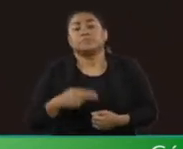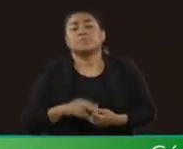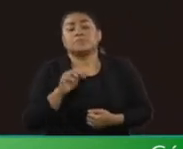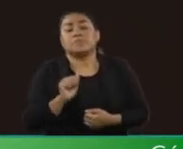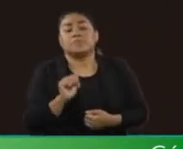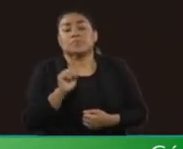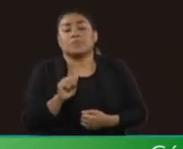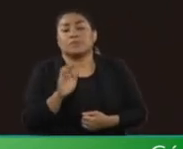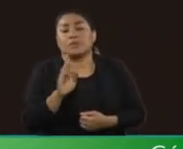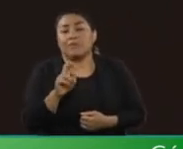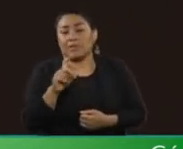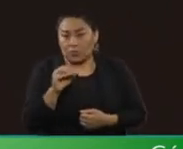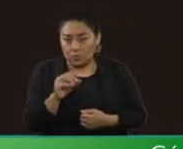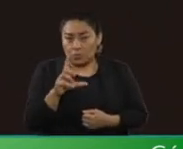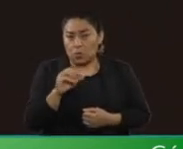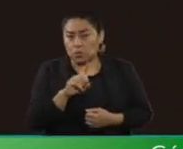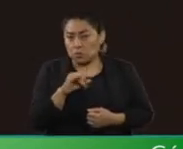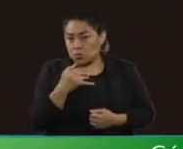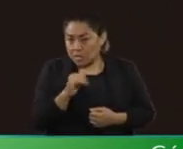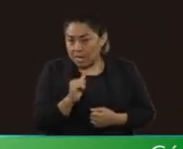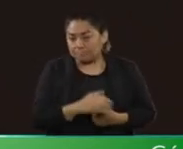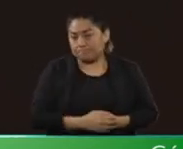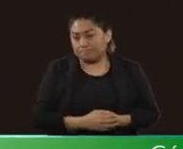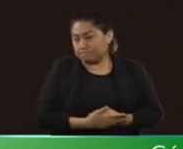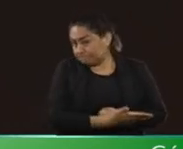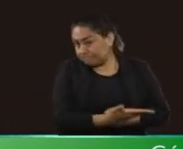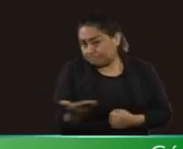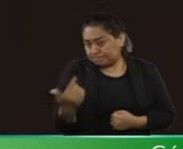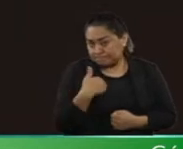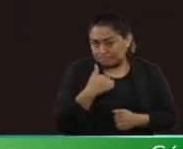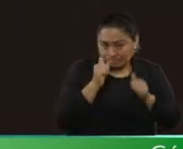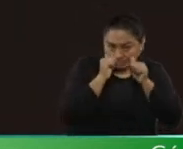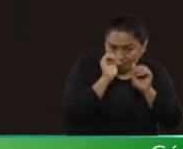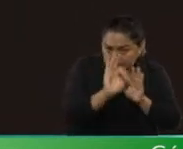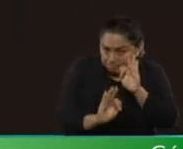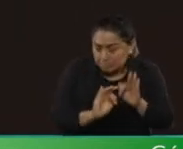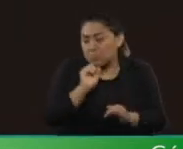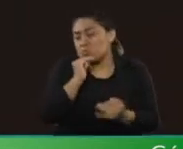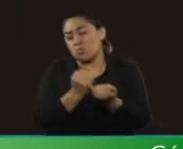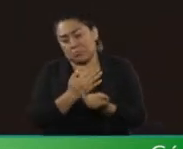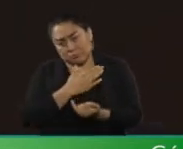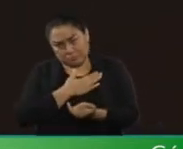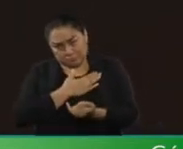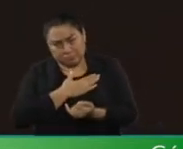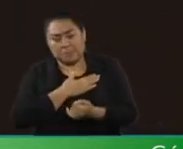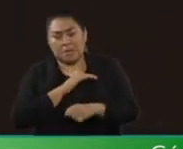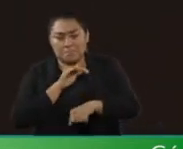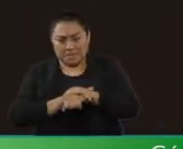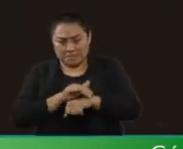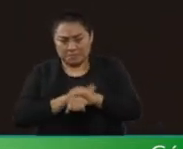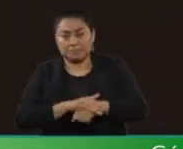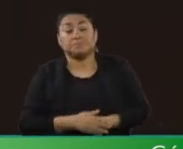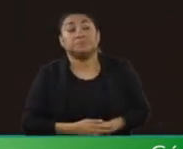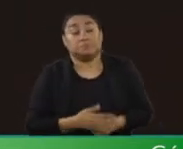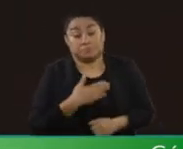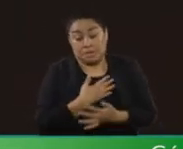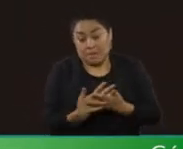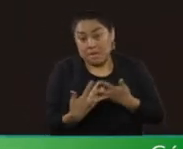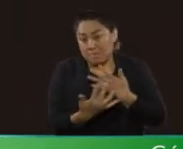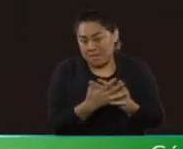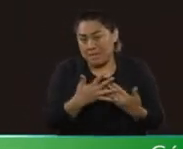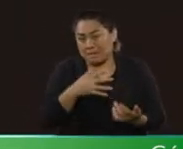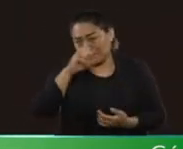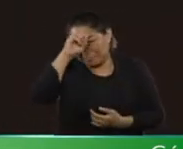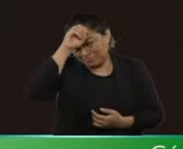servidor y su amigo para quien así lo quiera mis manos son mineras así es el caballo